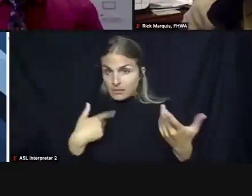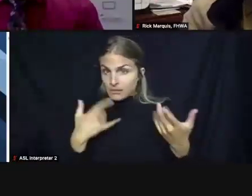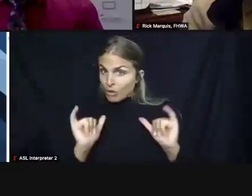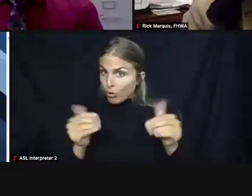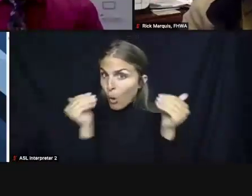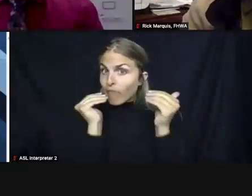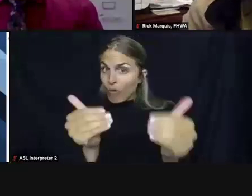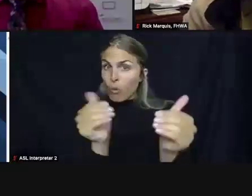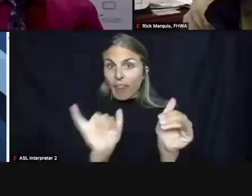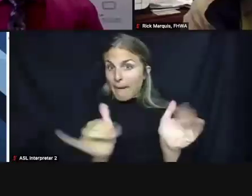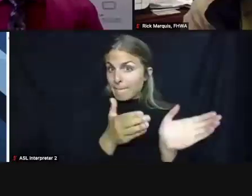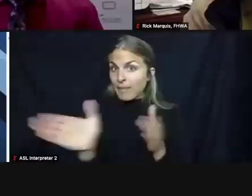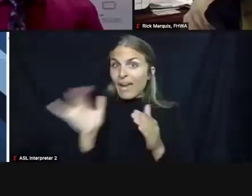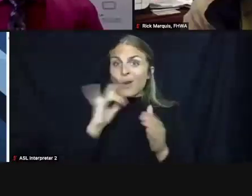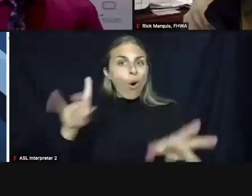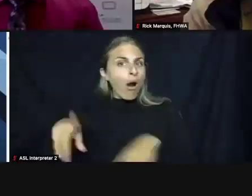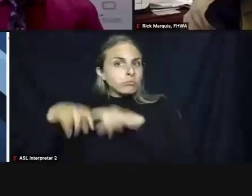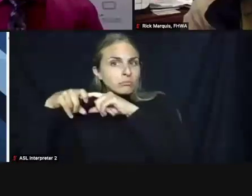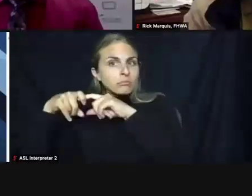el proyecto.